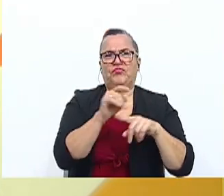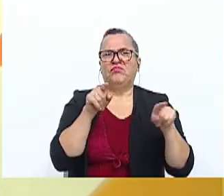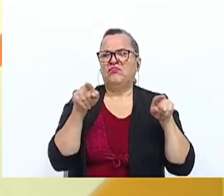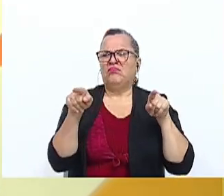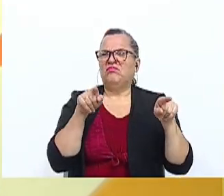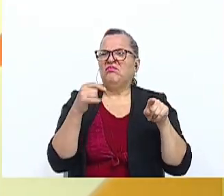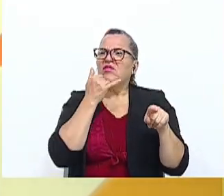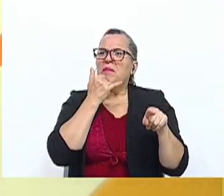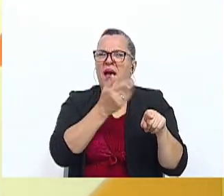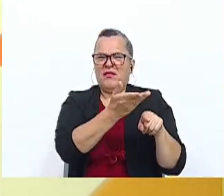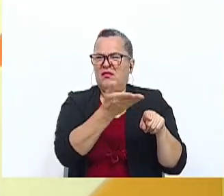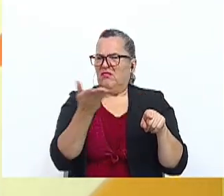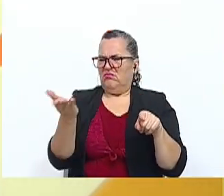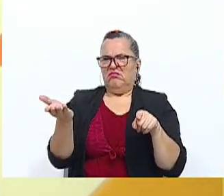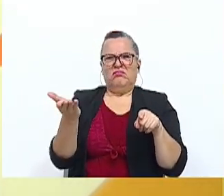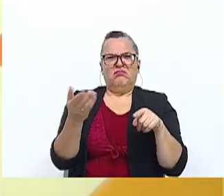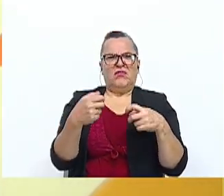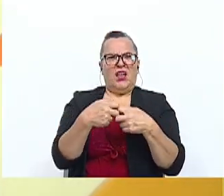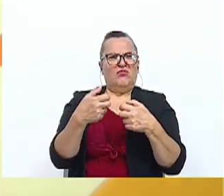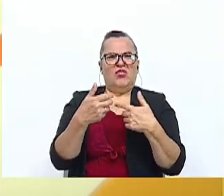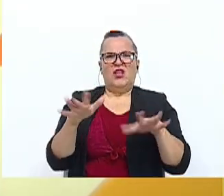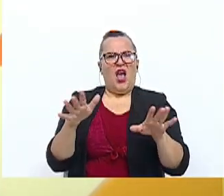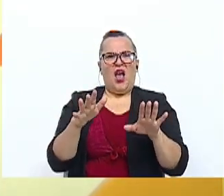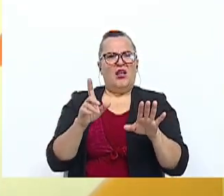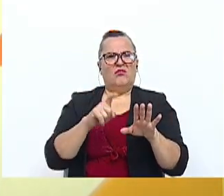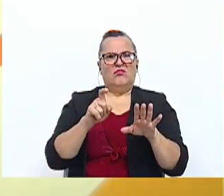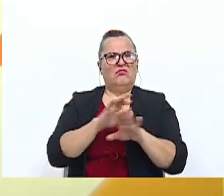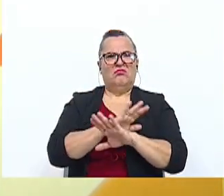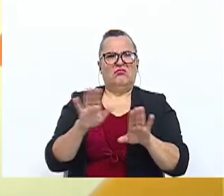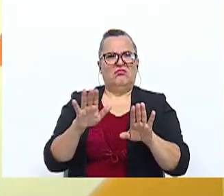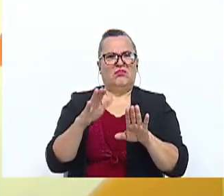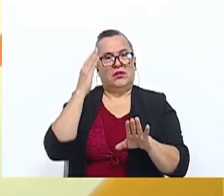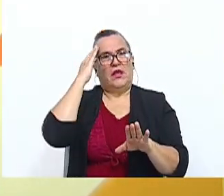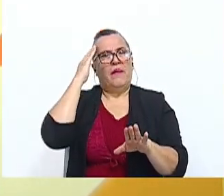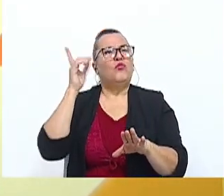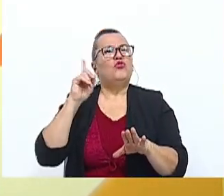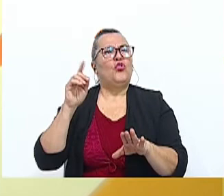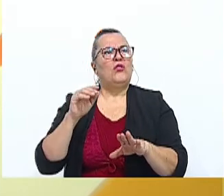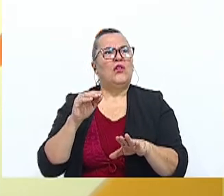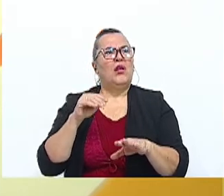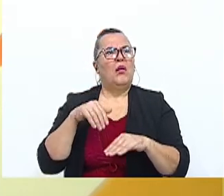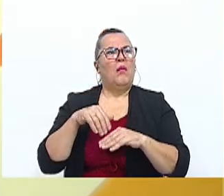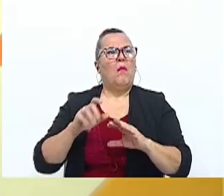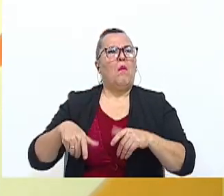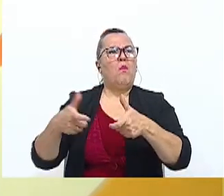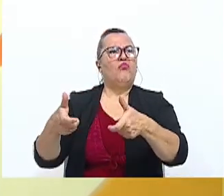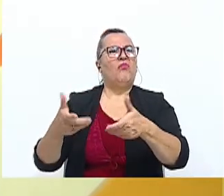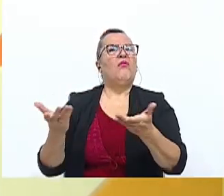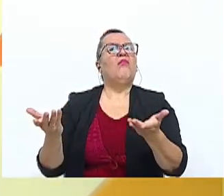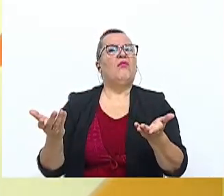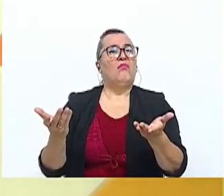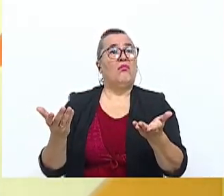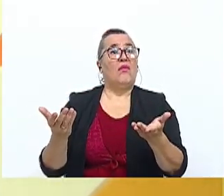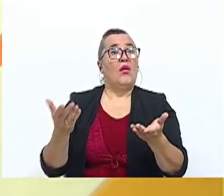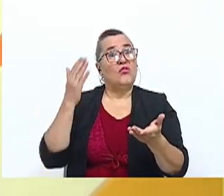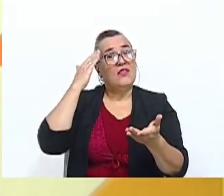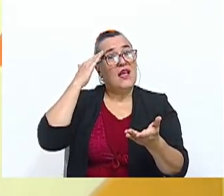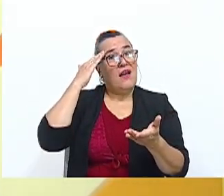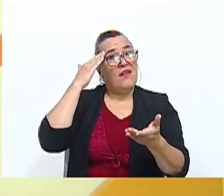¿Qué pasa con esos artículos electrónicos después de que ya no los necesitamos? ¿Sabemos a dónde van? ¿Han escuchado que hay oro en la